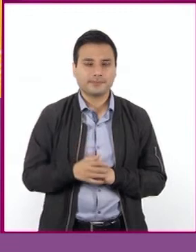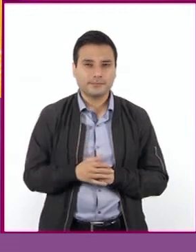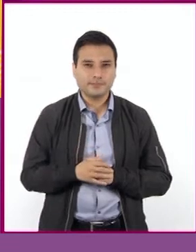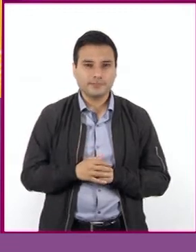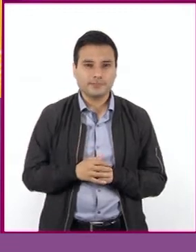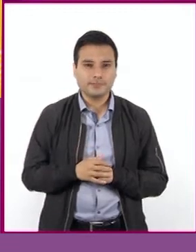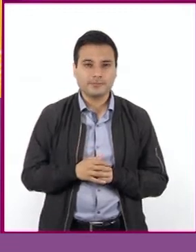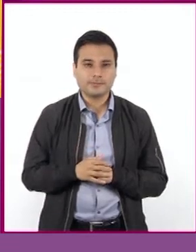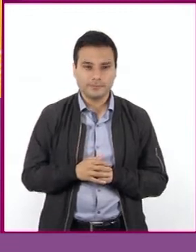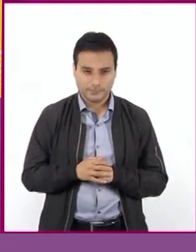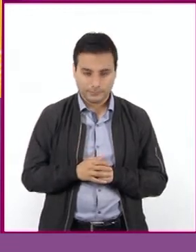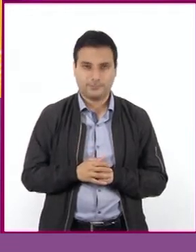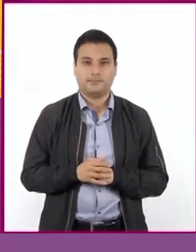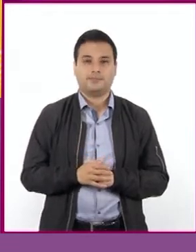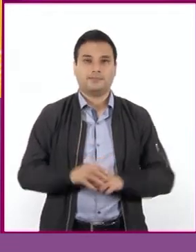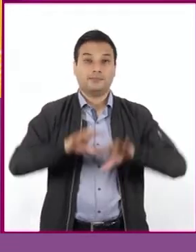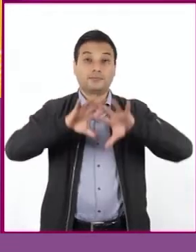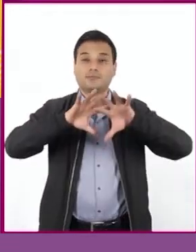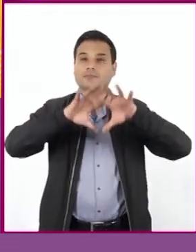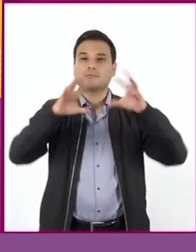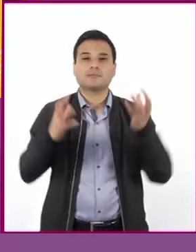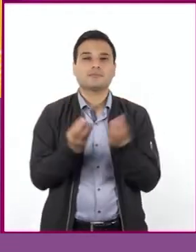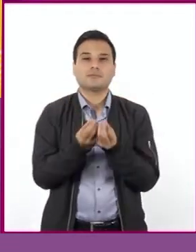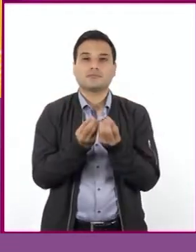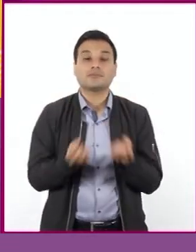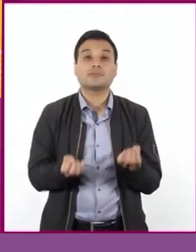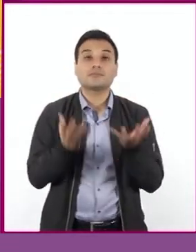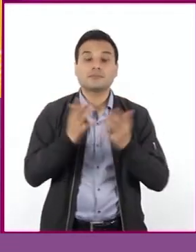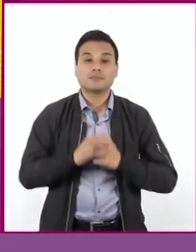el total de vehículos que tiene Mario Iván.